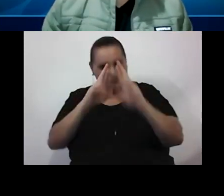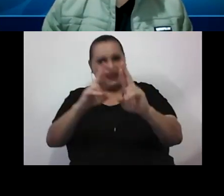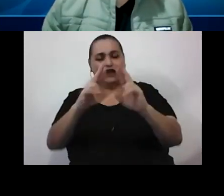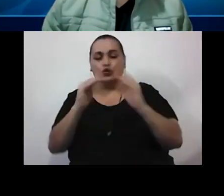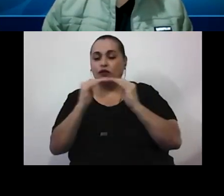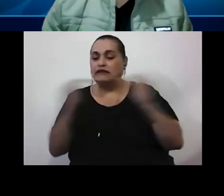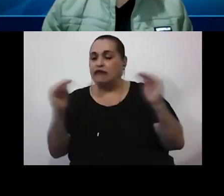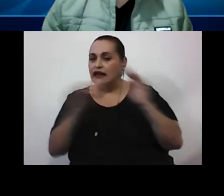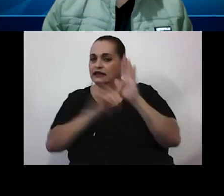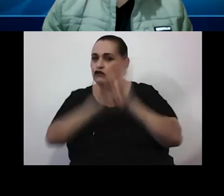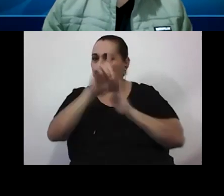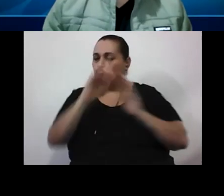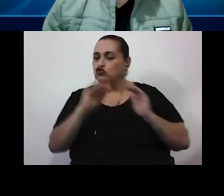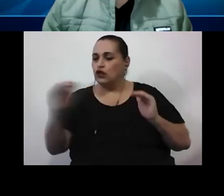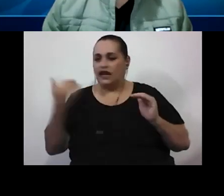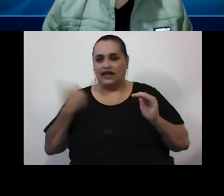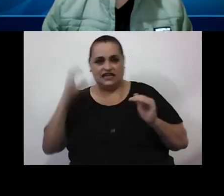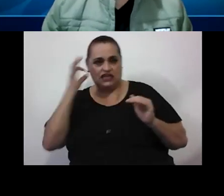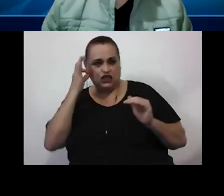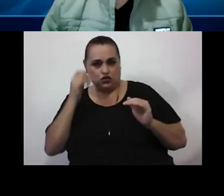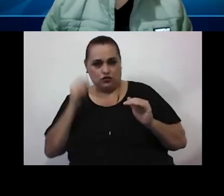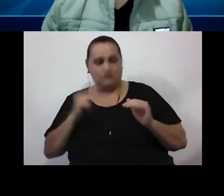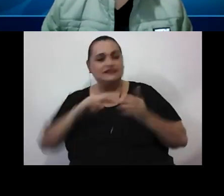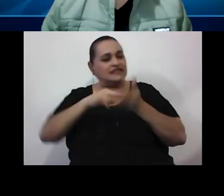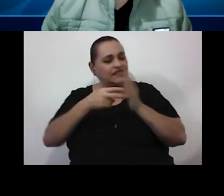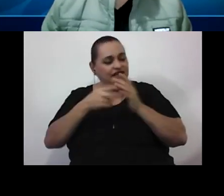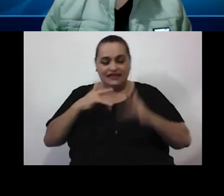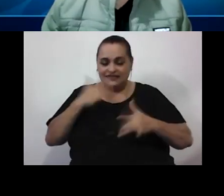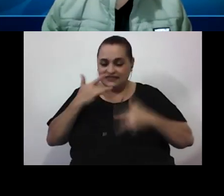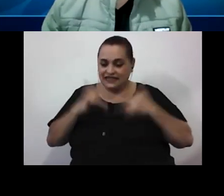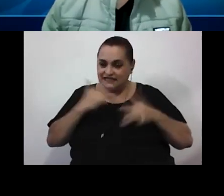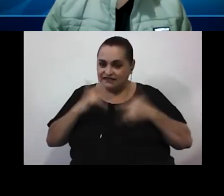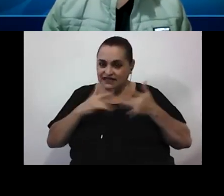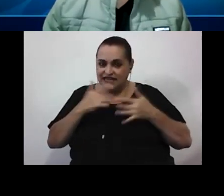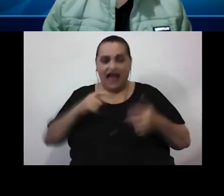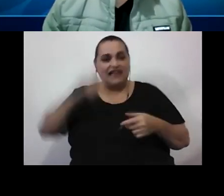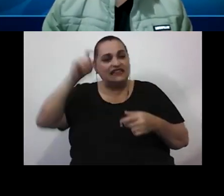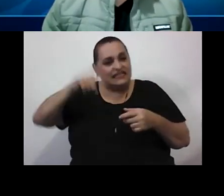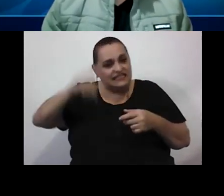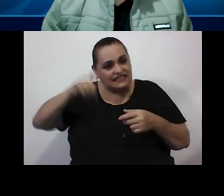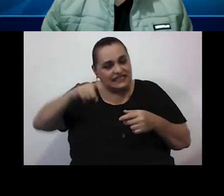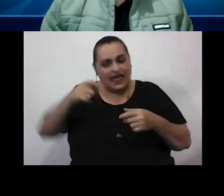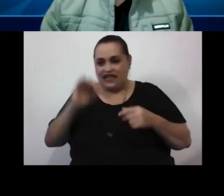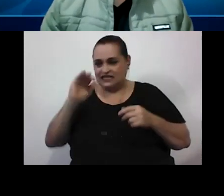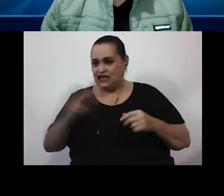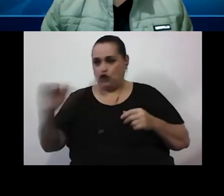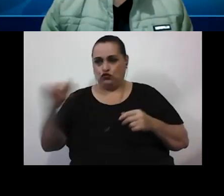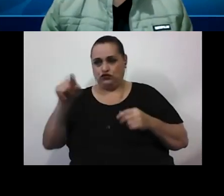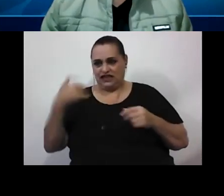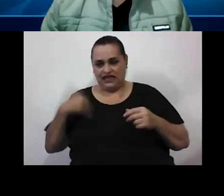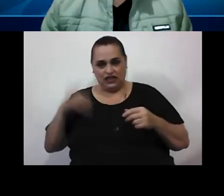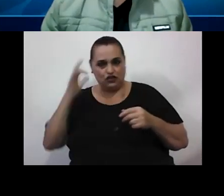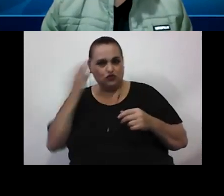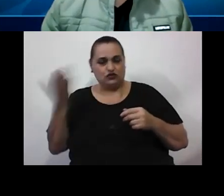niña, es sensibilidad a las necesidades del niño y de la niña, y empatía por